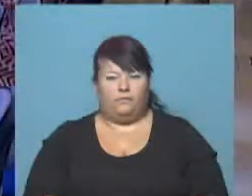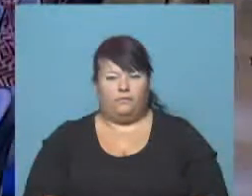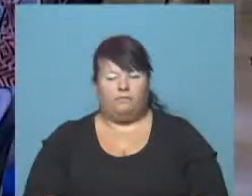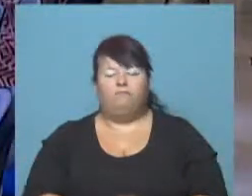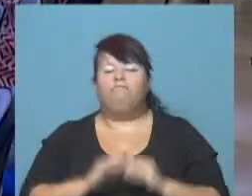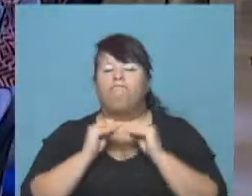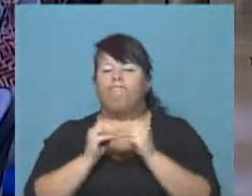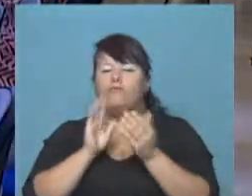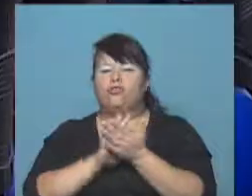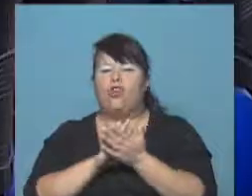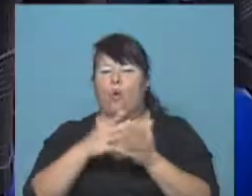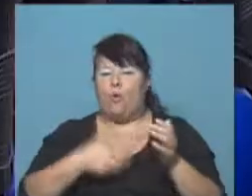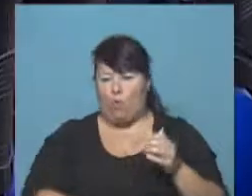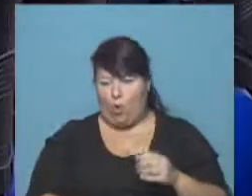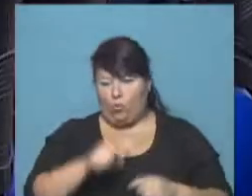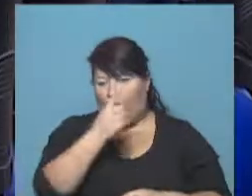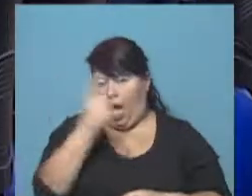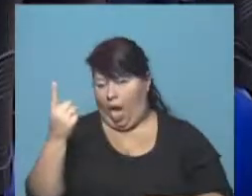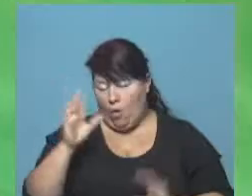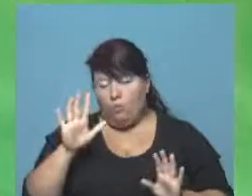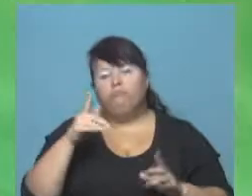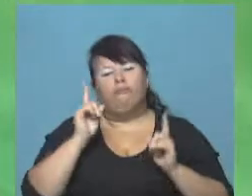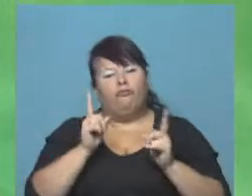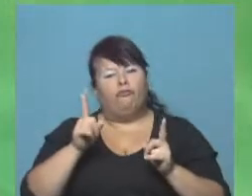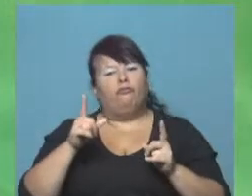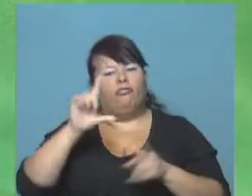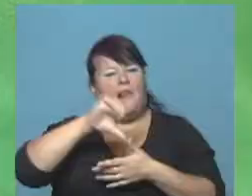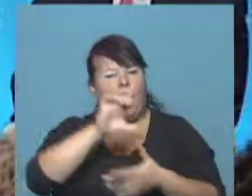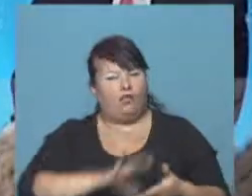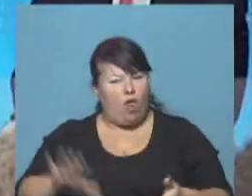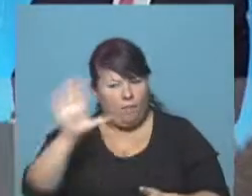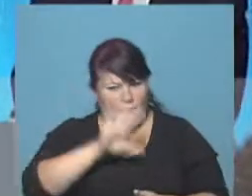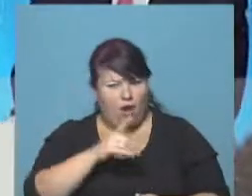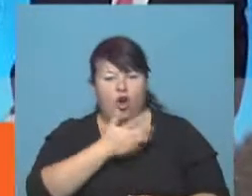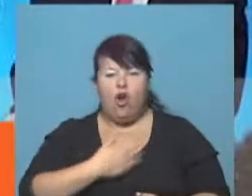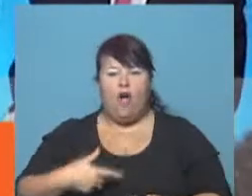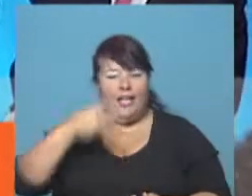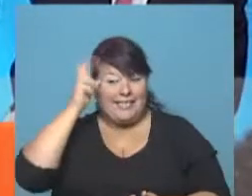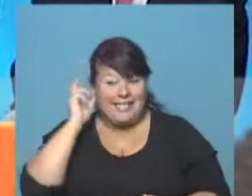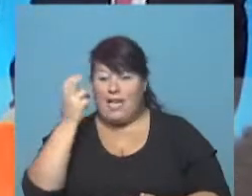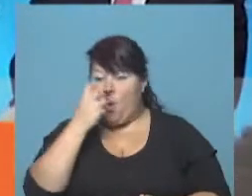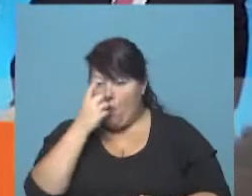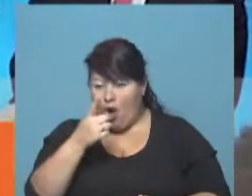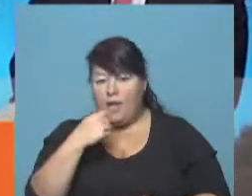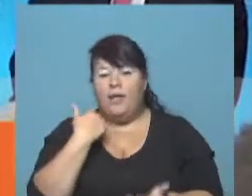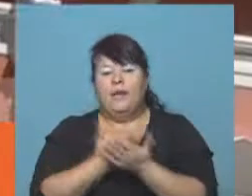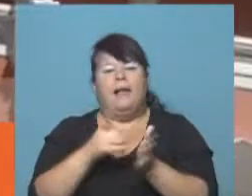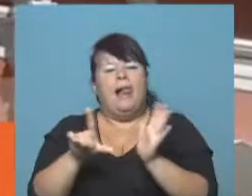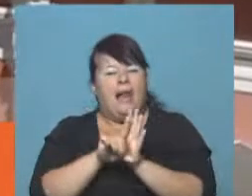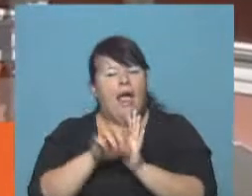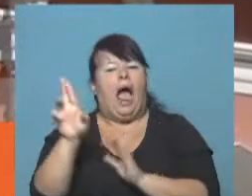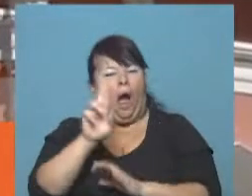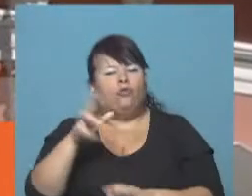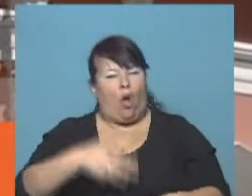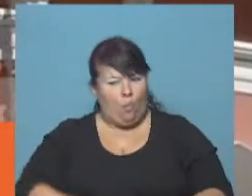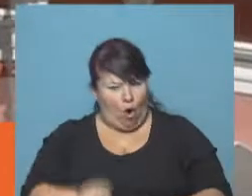El debate por la interrupción voluntaria del embarazo sigue vigente en Latinoamérica. Los gobiernos de Chile y Bolivia impulsan leyes para autorizar